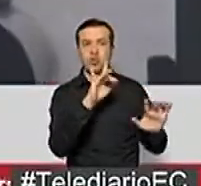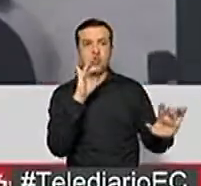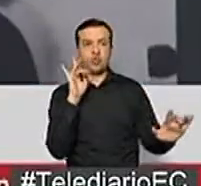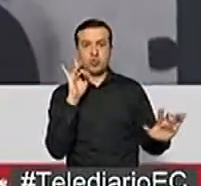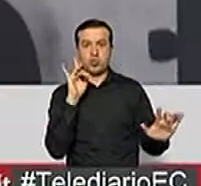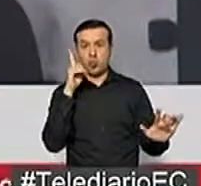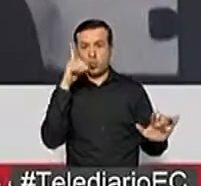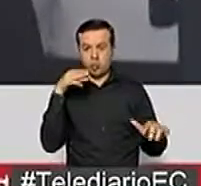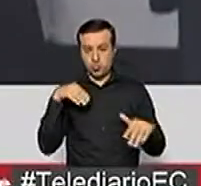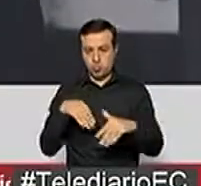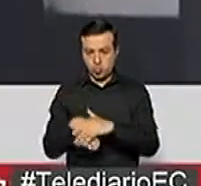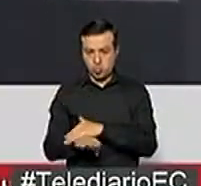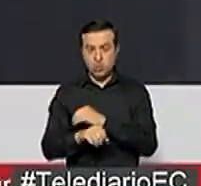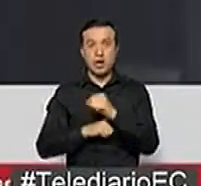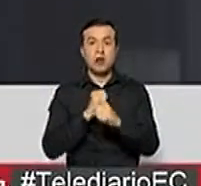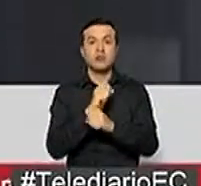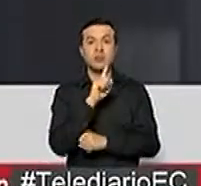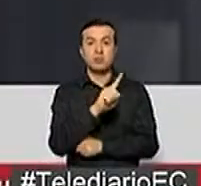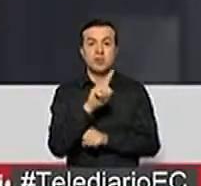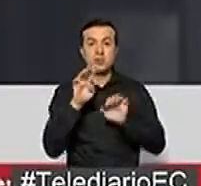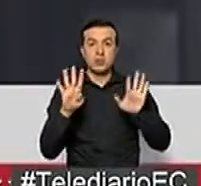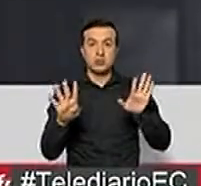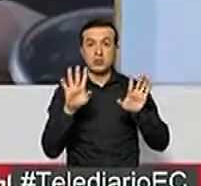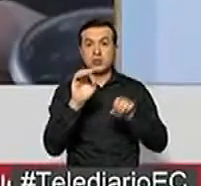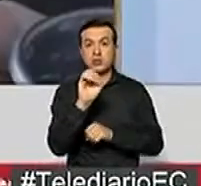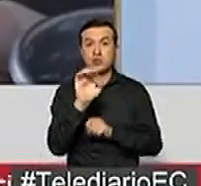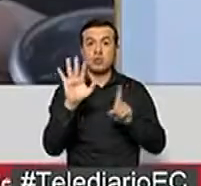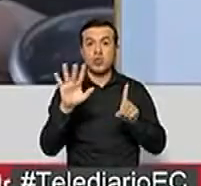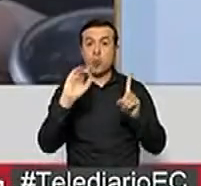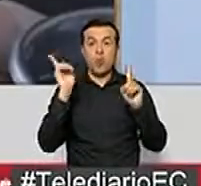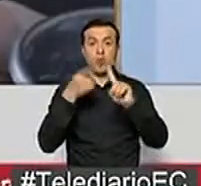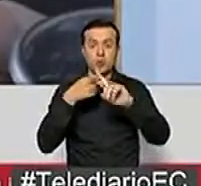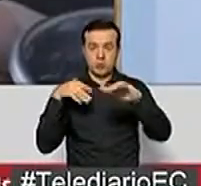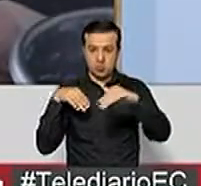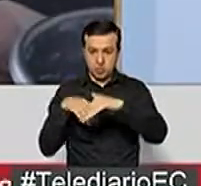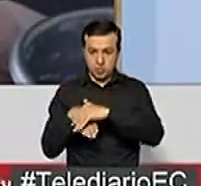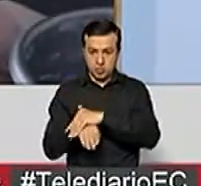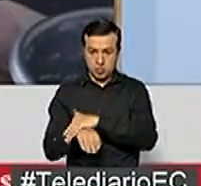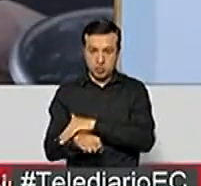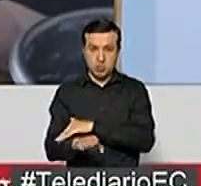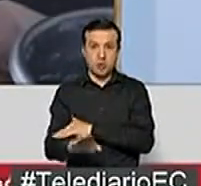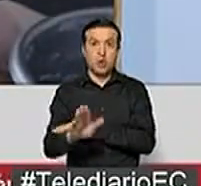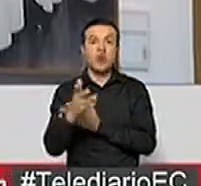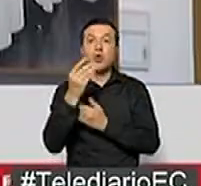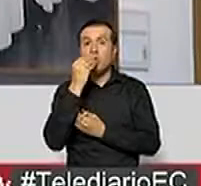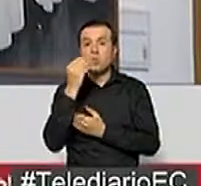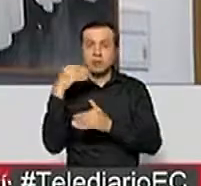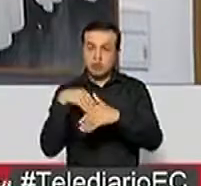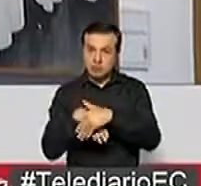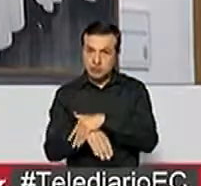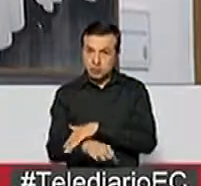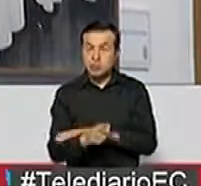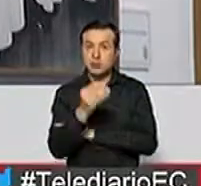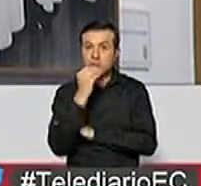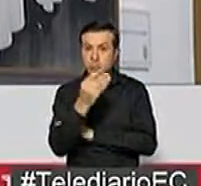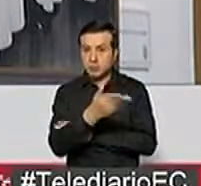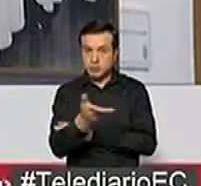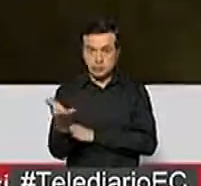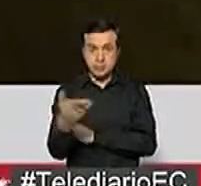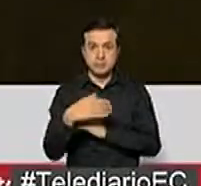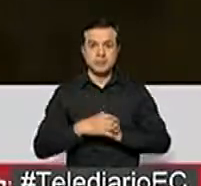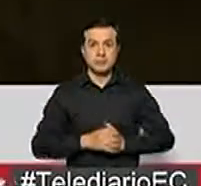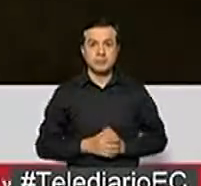túnel construido en 1706 fue por muchos años la única vía por la que ingresaban las provisiones de alimentos necesarias para la